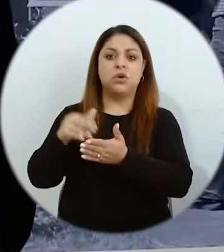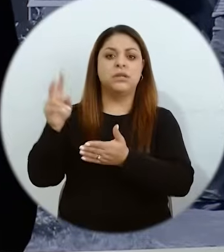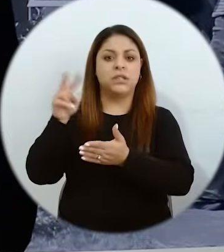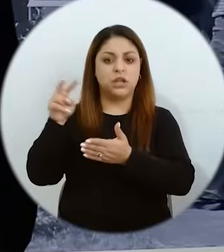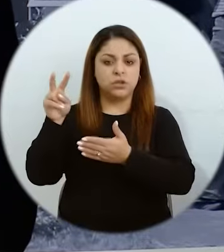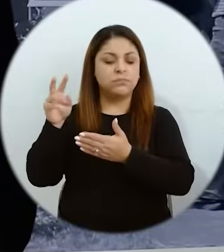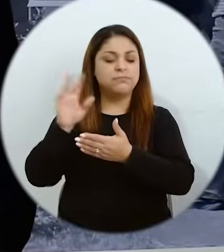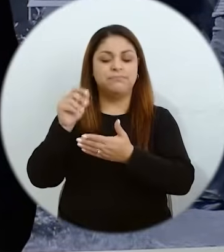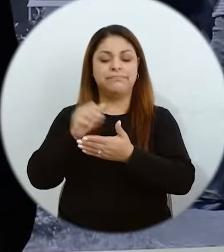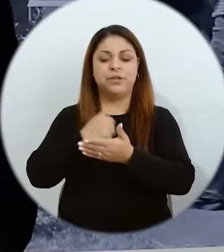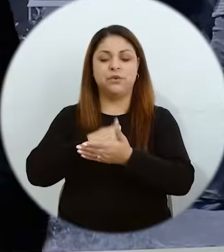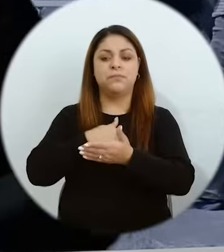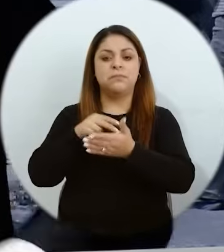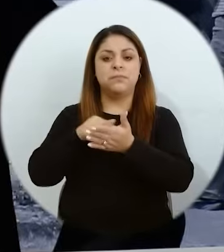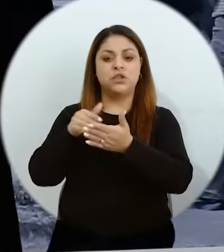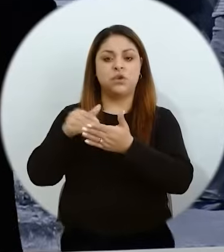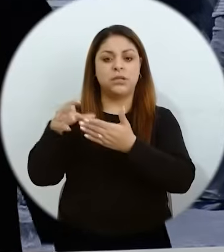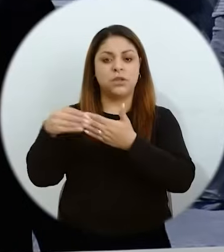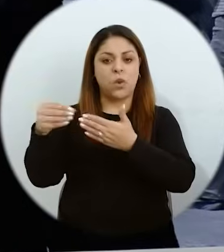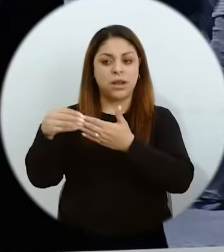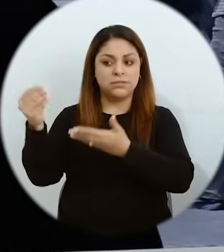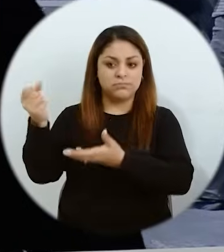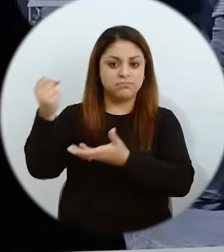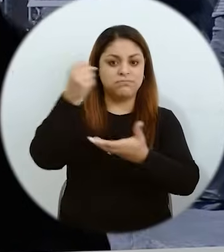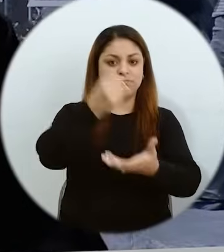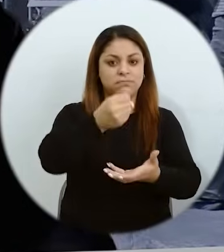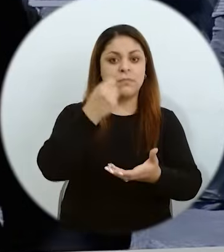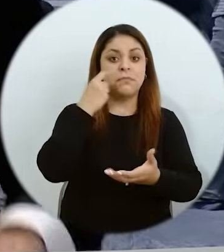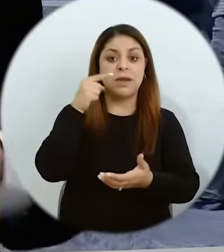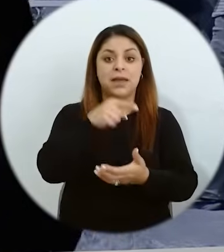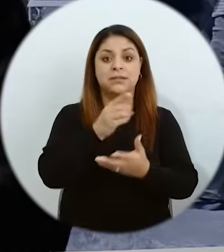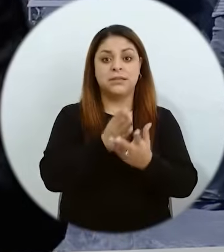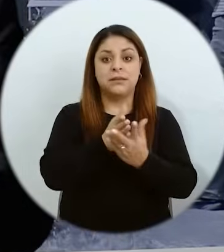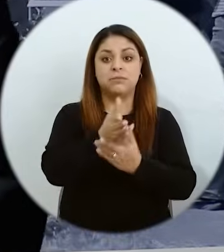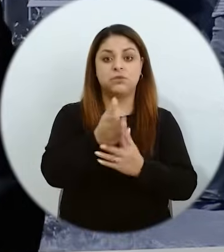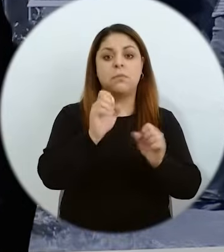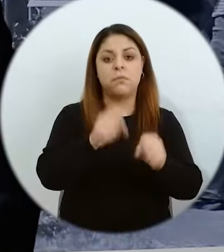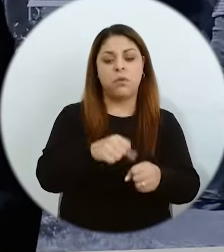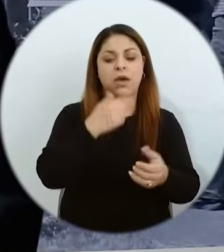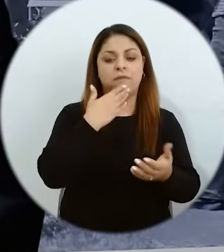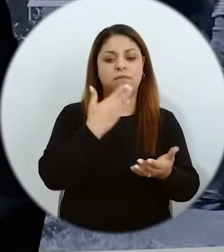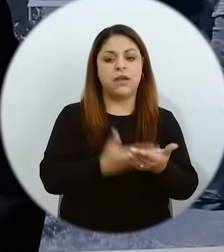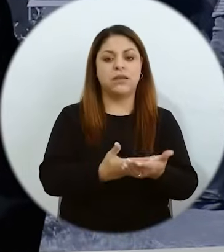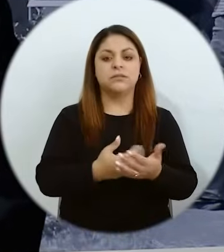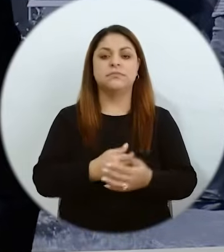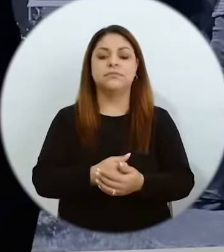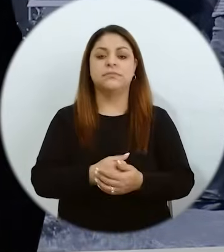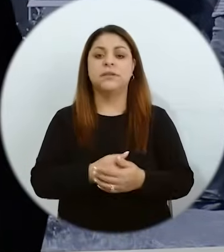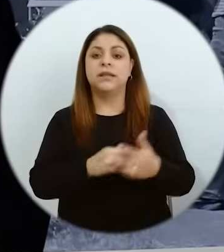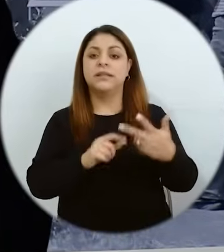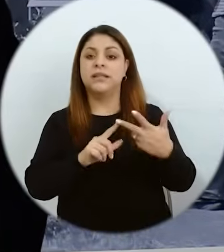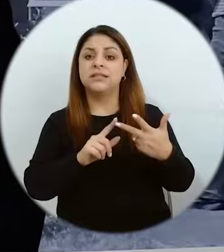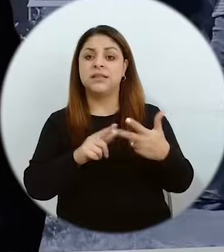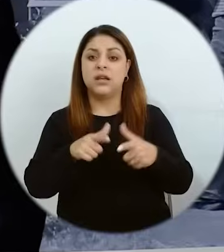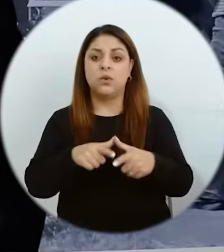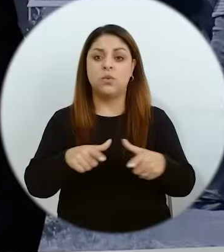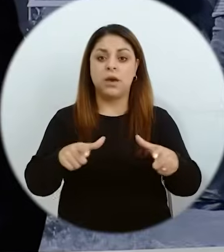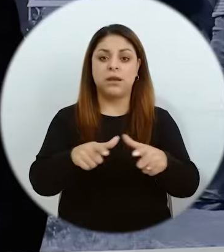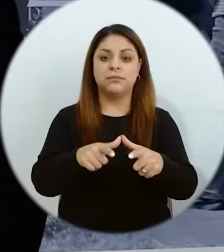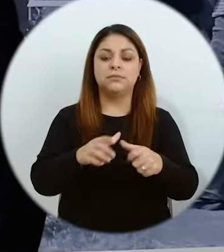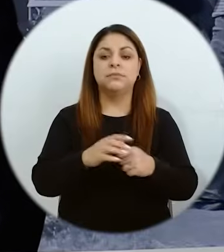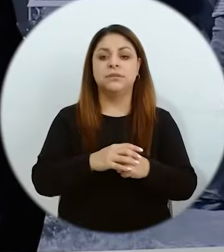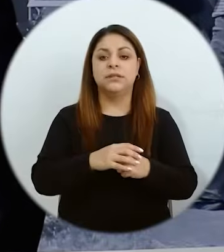poner varios millones de dólares para que esa intervención pueda ser eficaz. En tercer lugar,